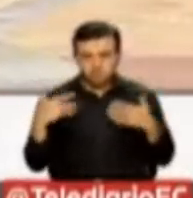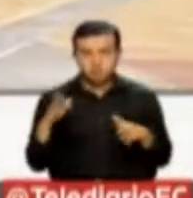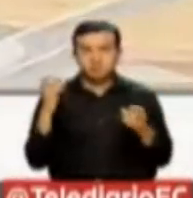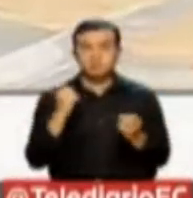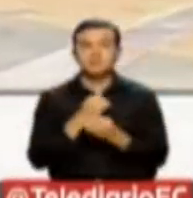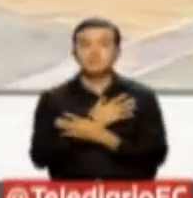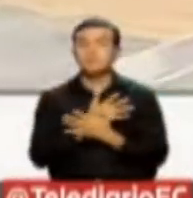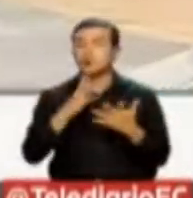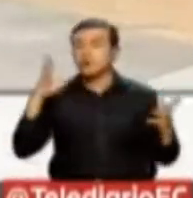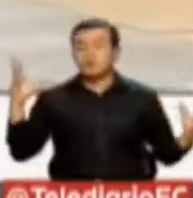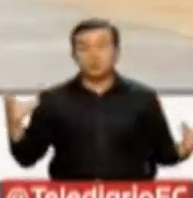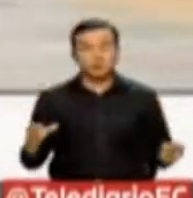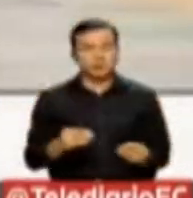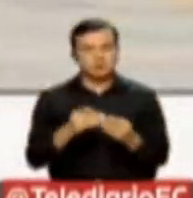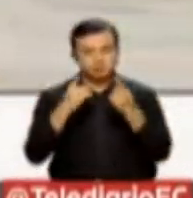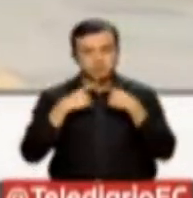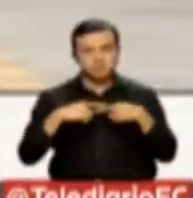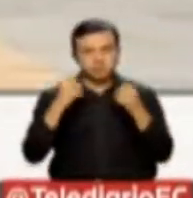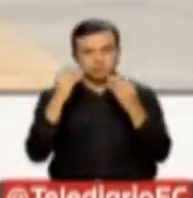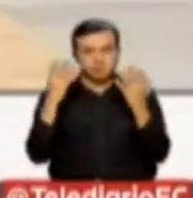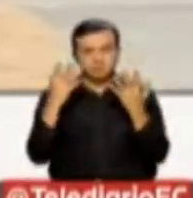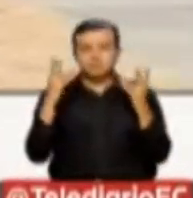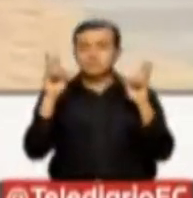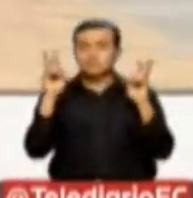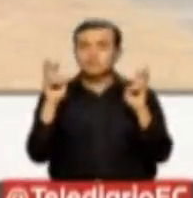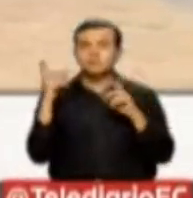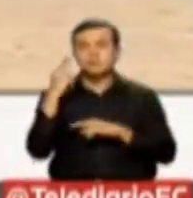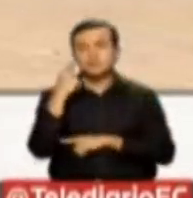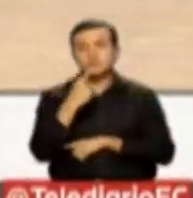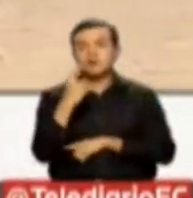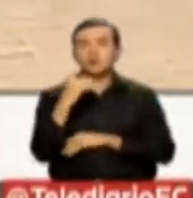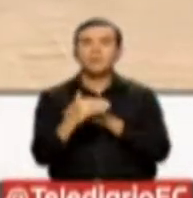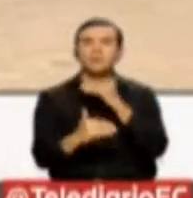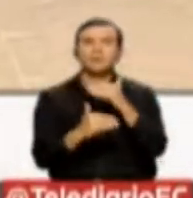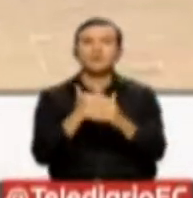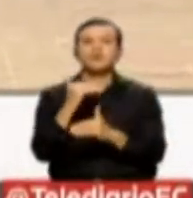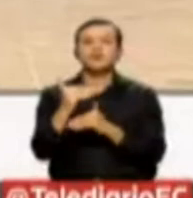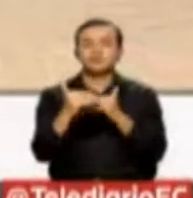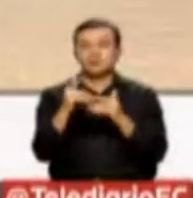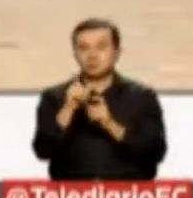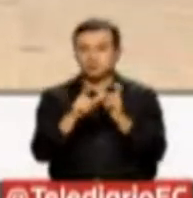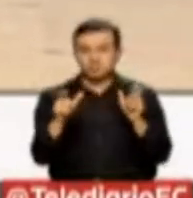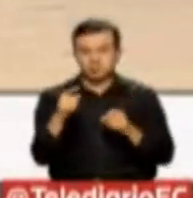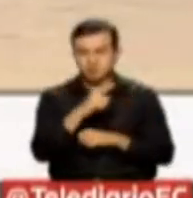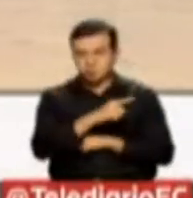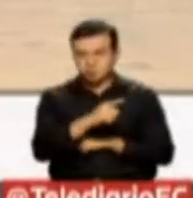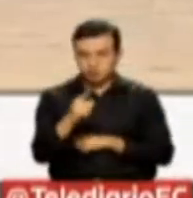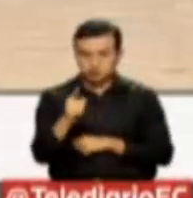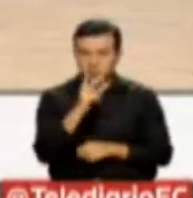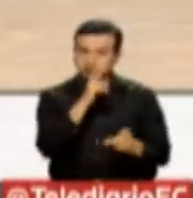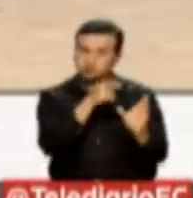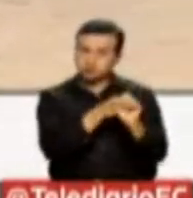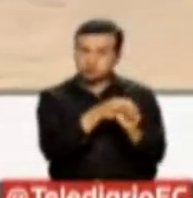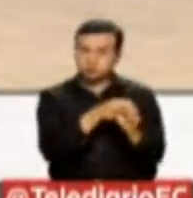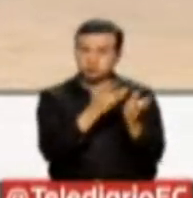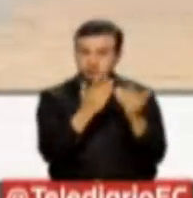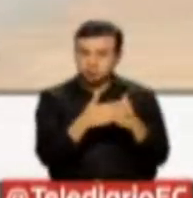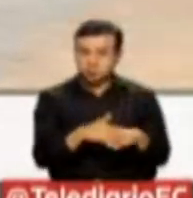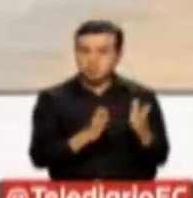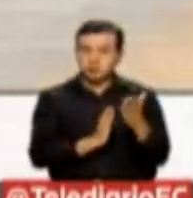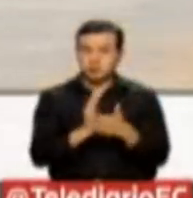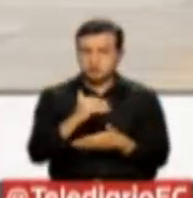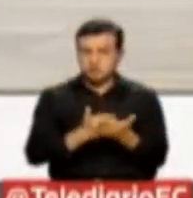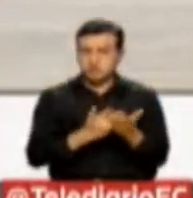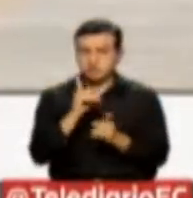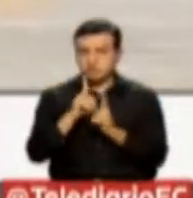darles toda la información referente a este proceso de postulación al que ya